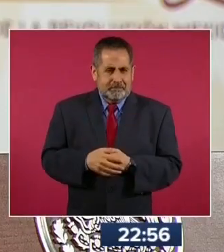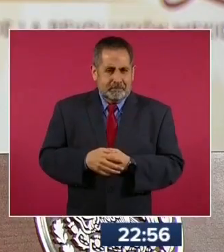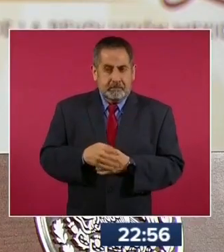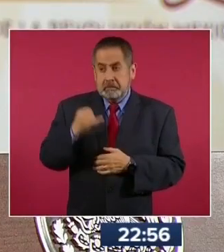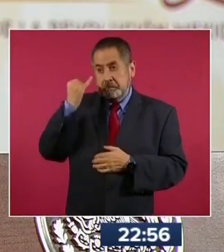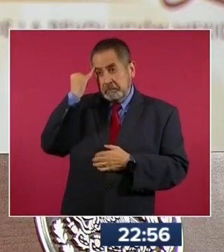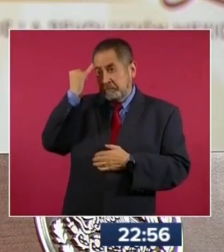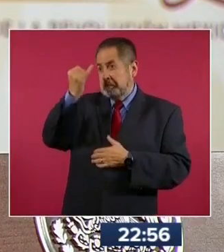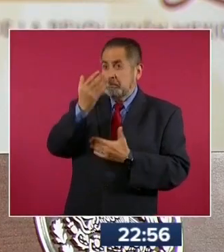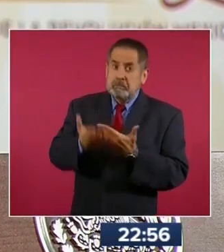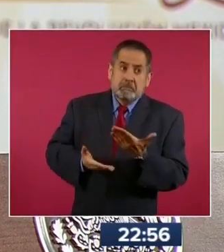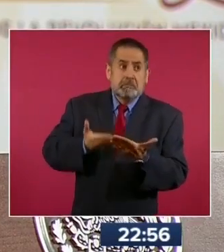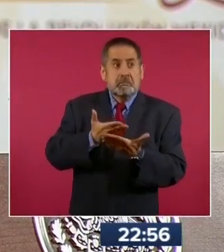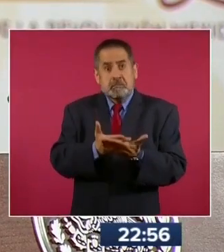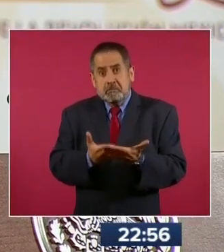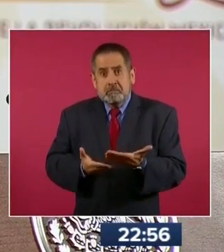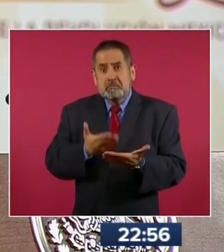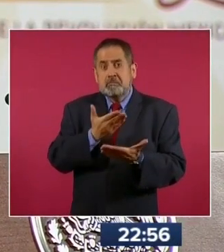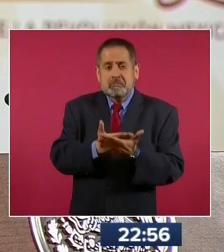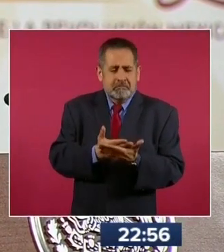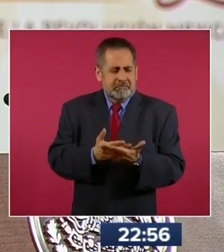proponiendo